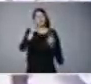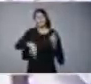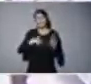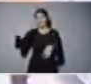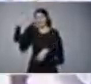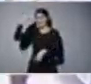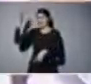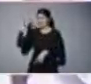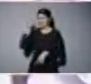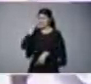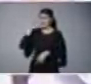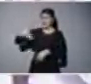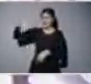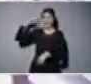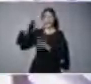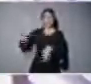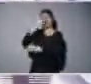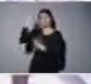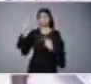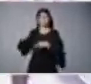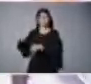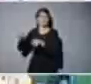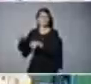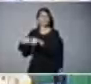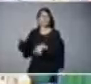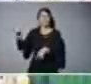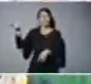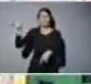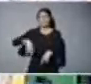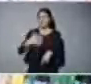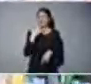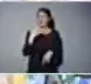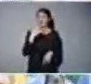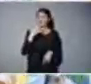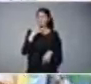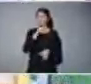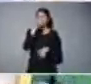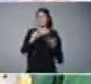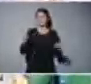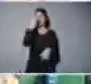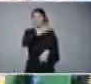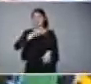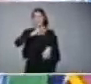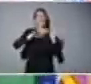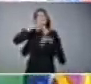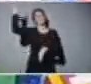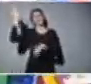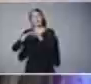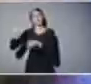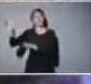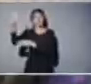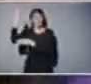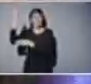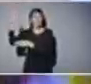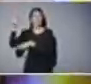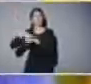porque fue la reina y se han olvidado. Coger ejemplo de aquellos canarios que fuera de aquí han triunfado.